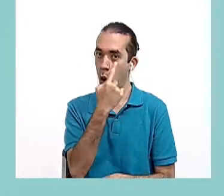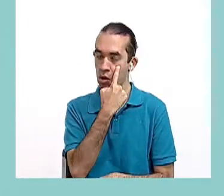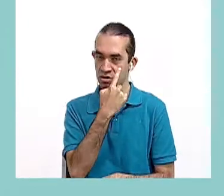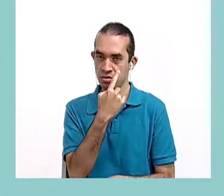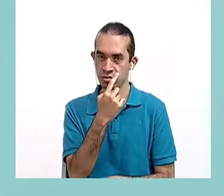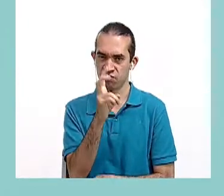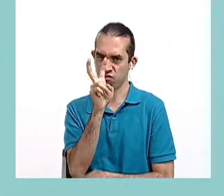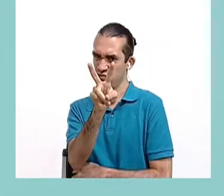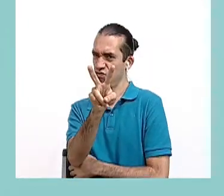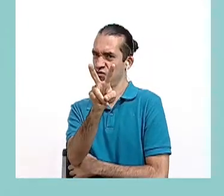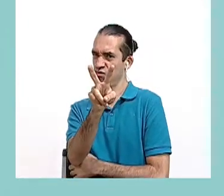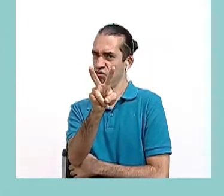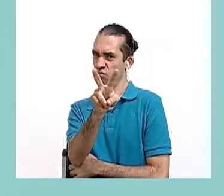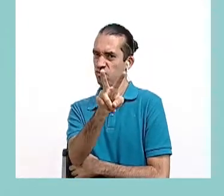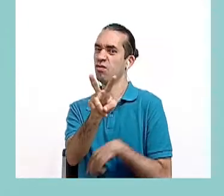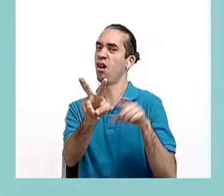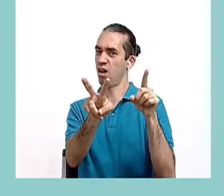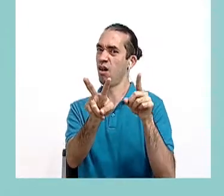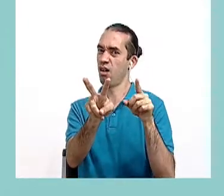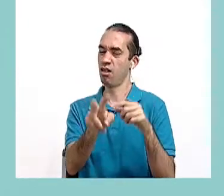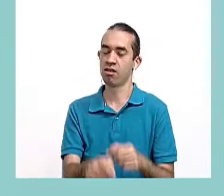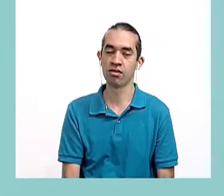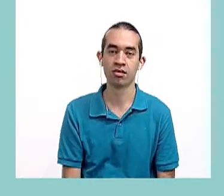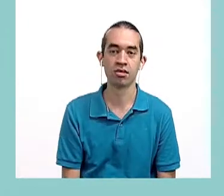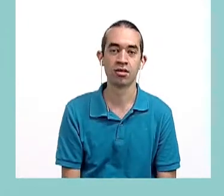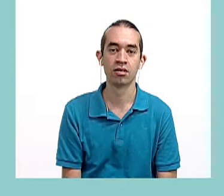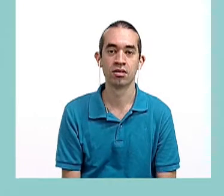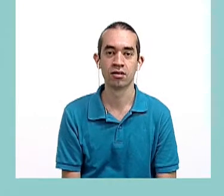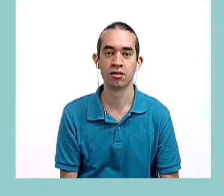decir, lo tiene entre ojos, ¿verdad?